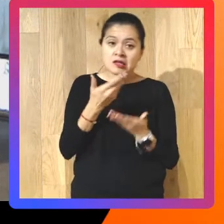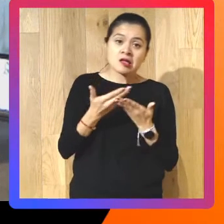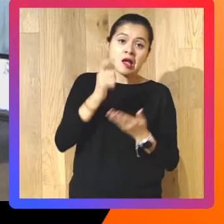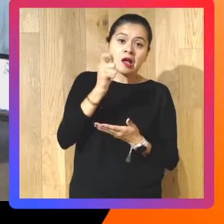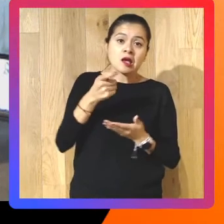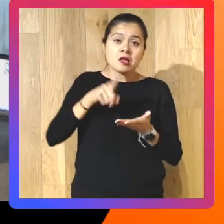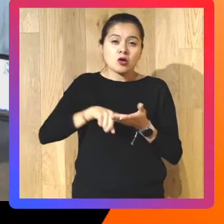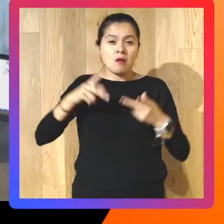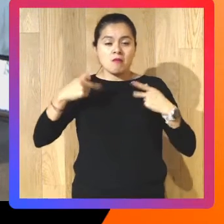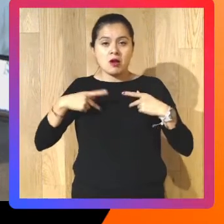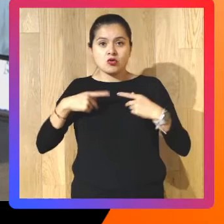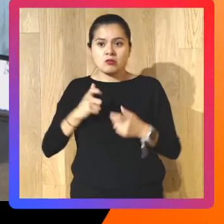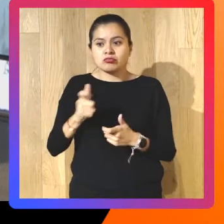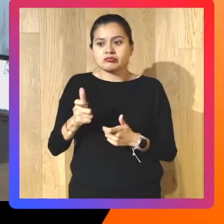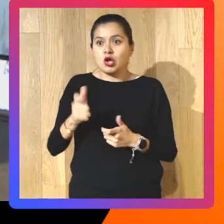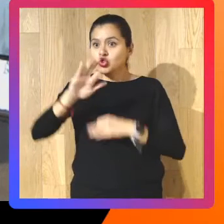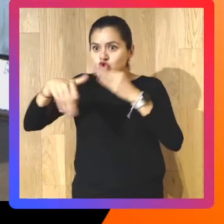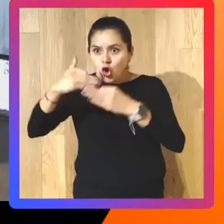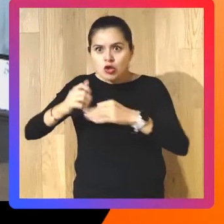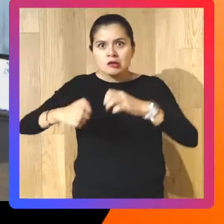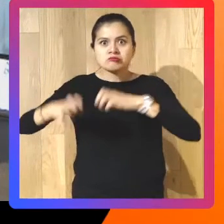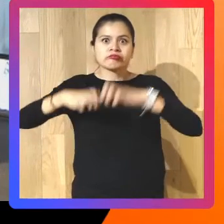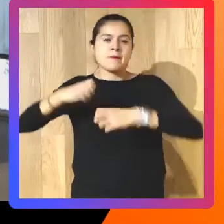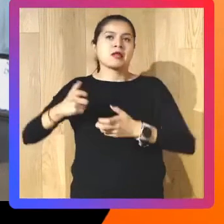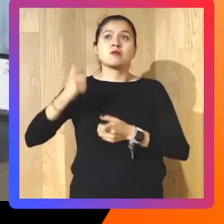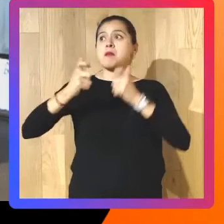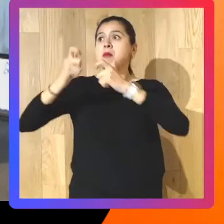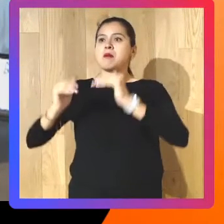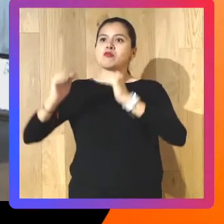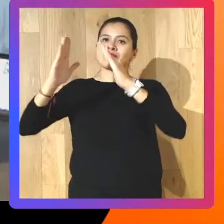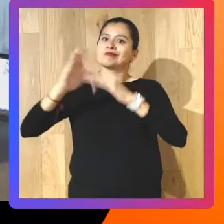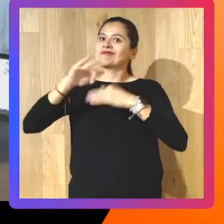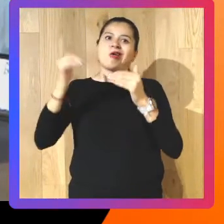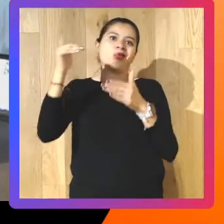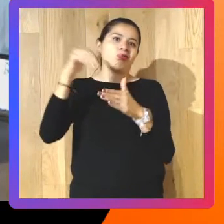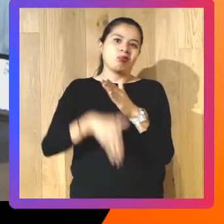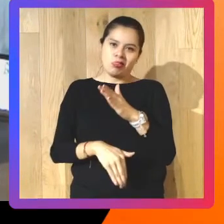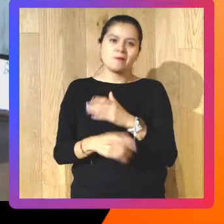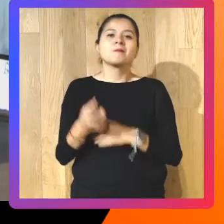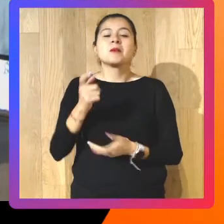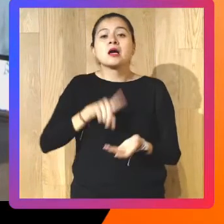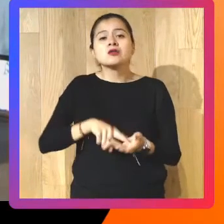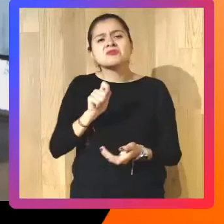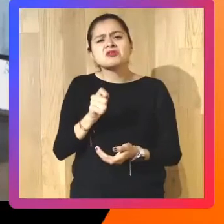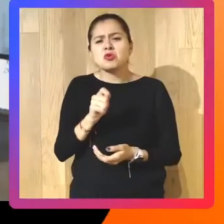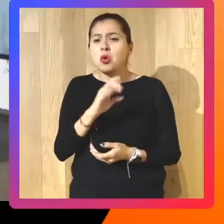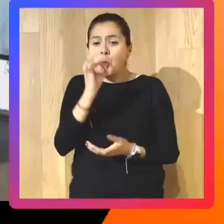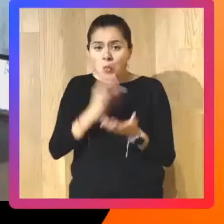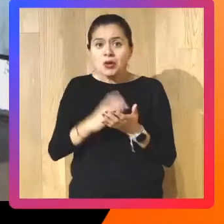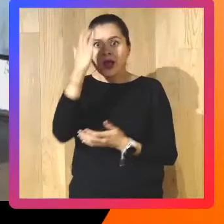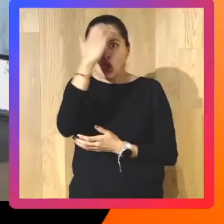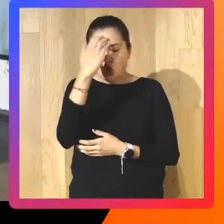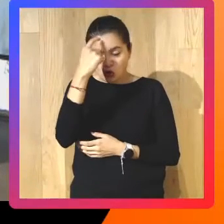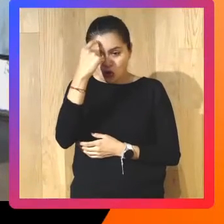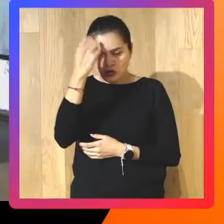que todas las empresas le suban, pues quebramos. Entonces, primer paso, estar conscientes de cuánto cuesta vivir dignamente. Ya